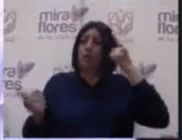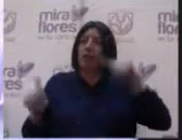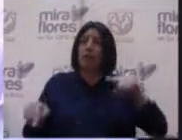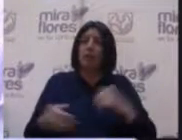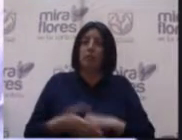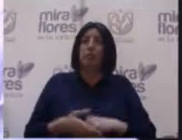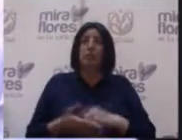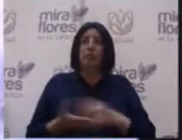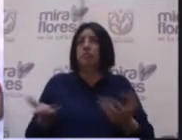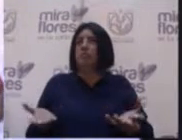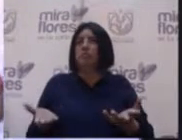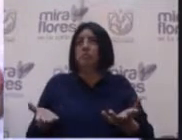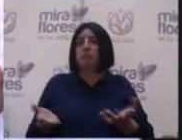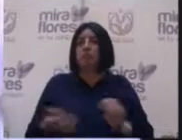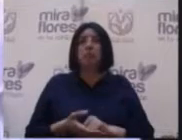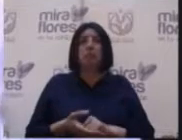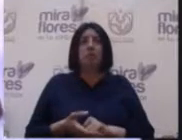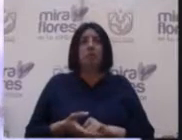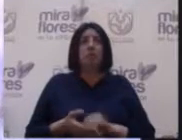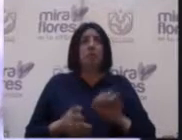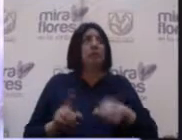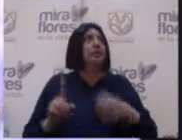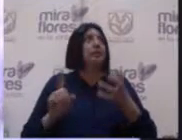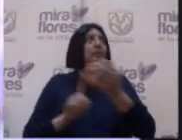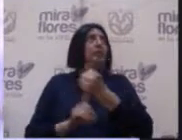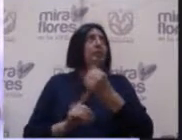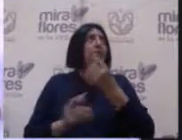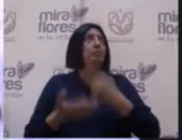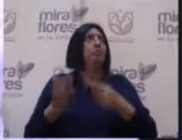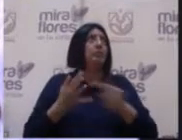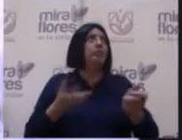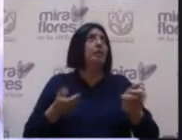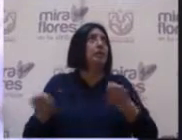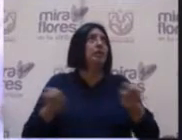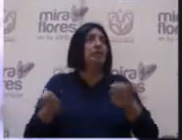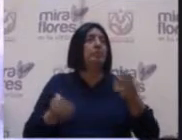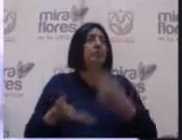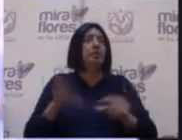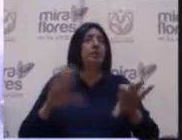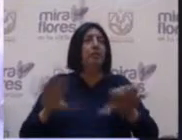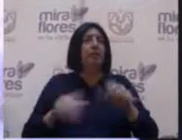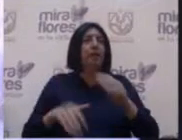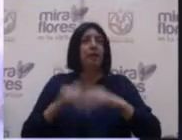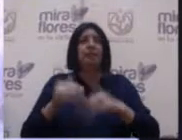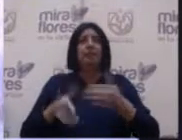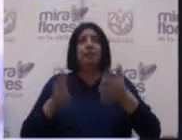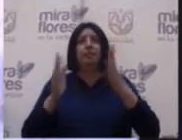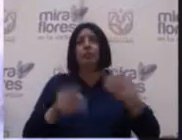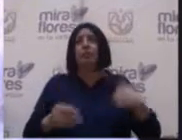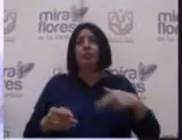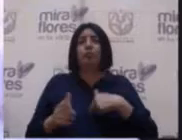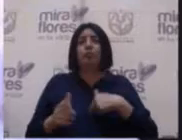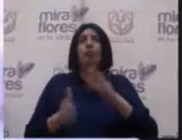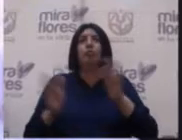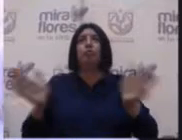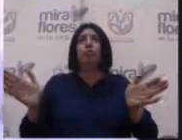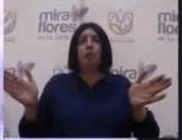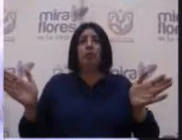que mientras logremos que el gobierno haga infraestructura, nosotros redujamos las